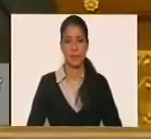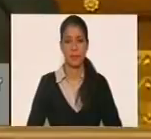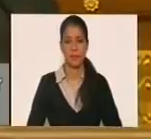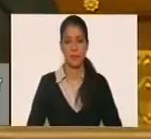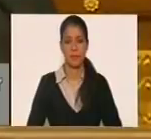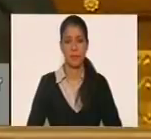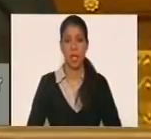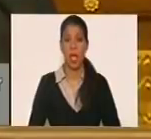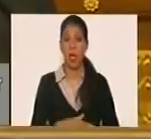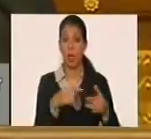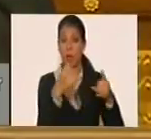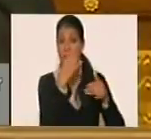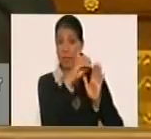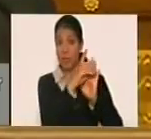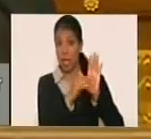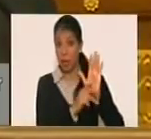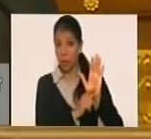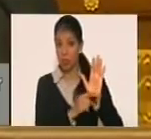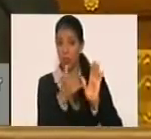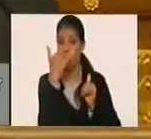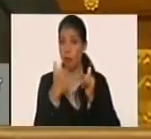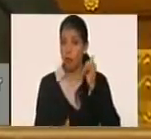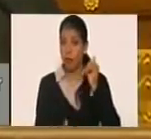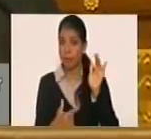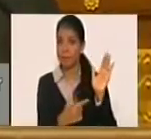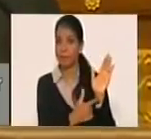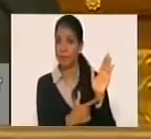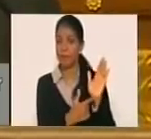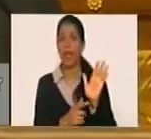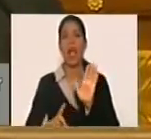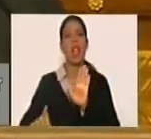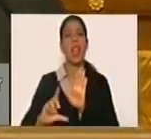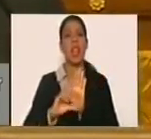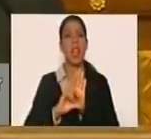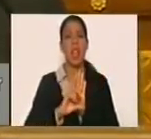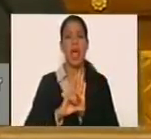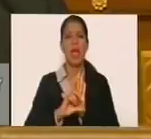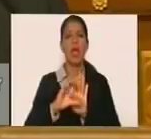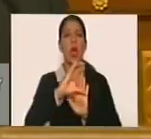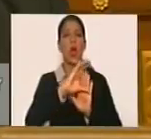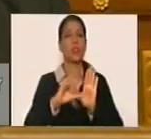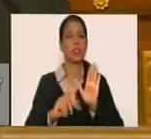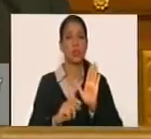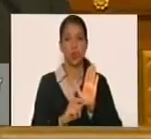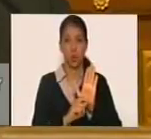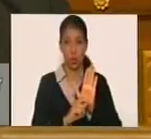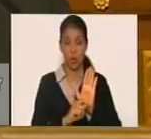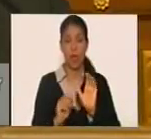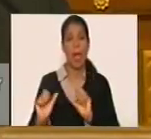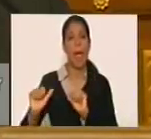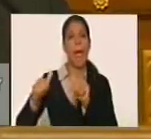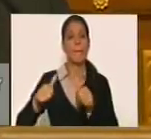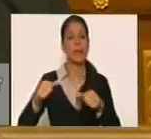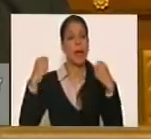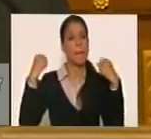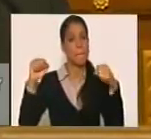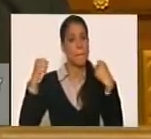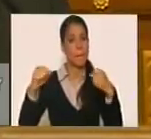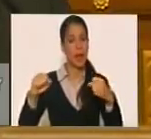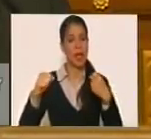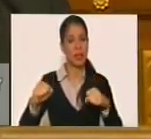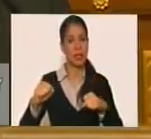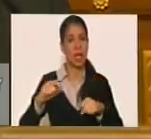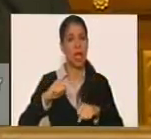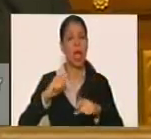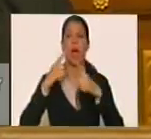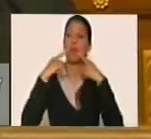Disposición final, única. La presente ley constitucional entrará en vigencia a partir de